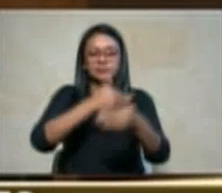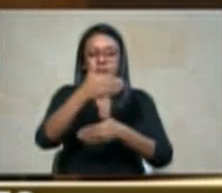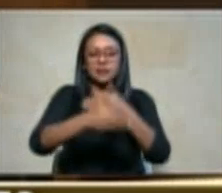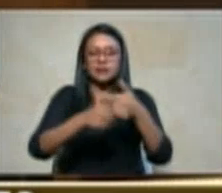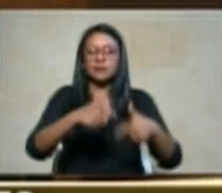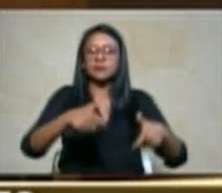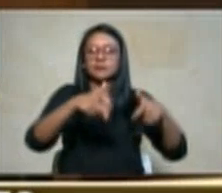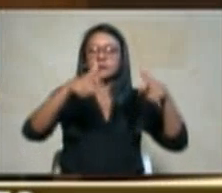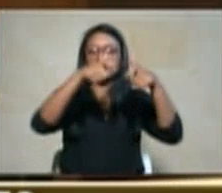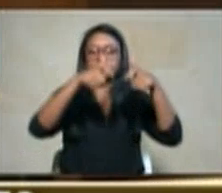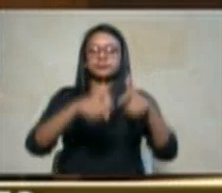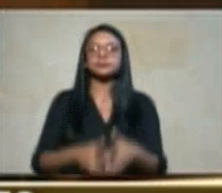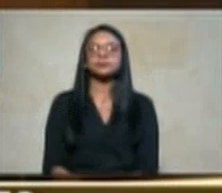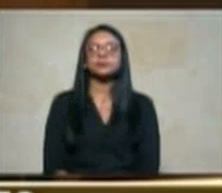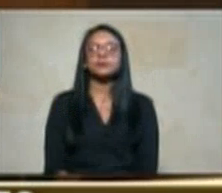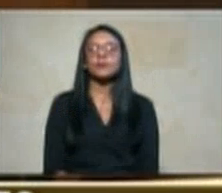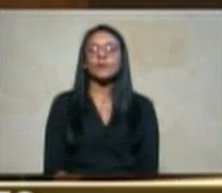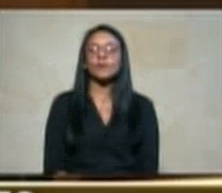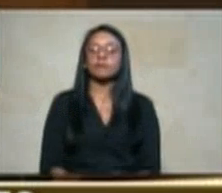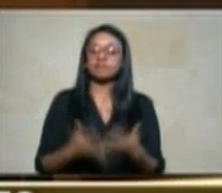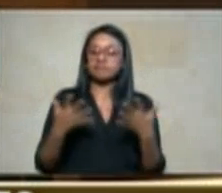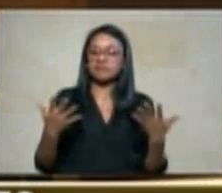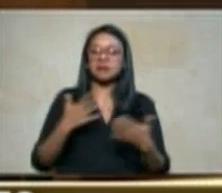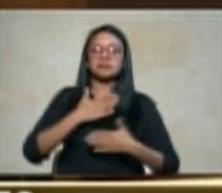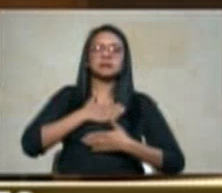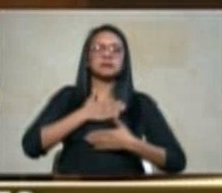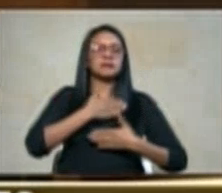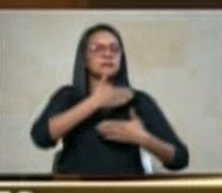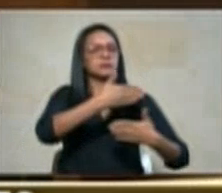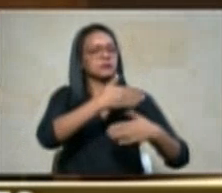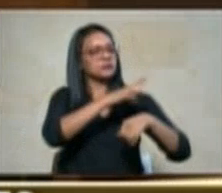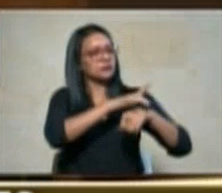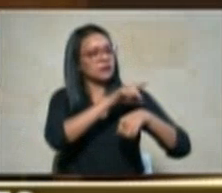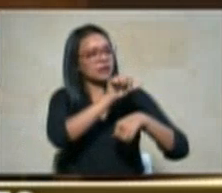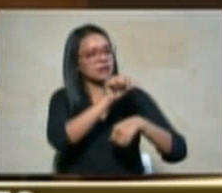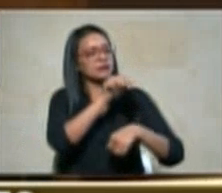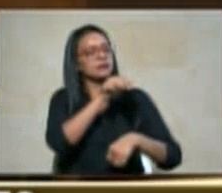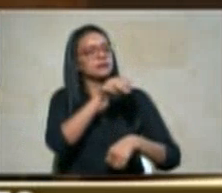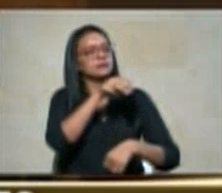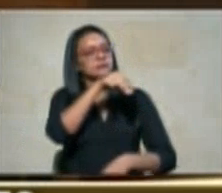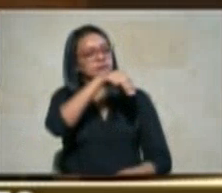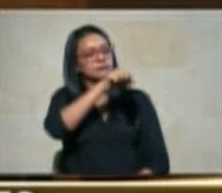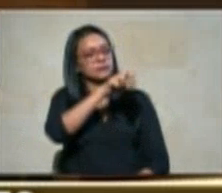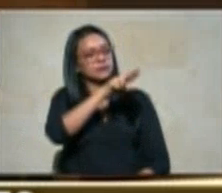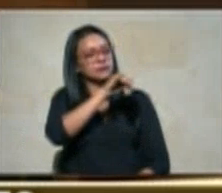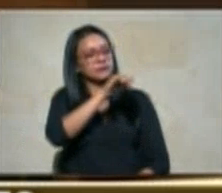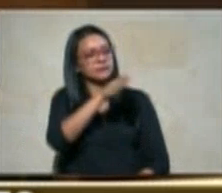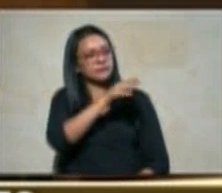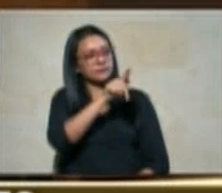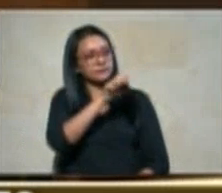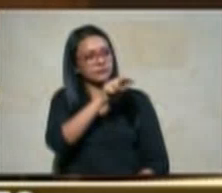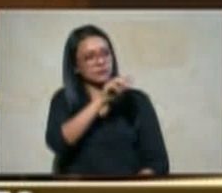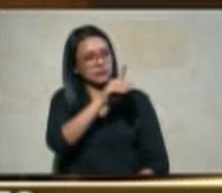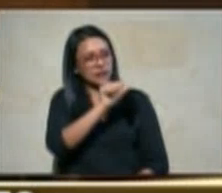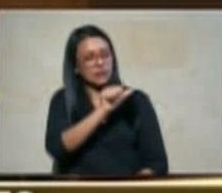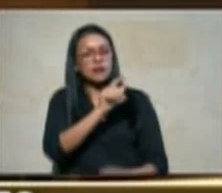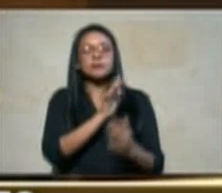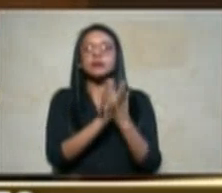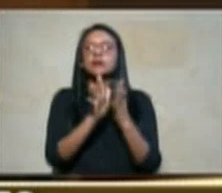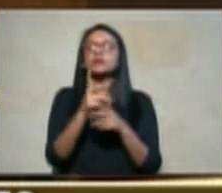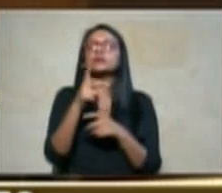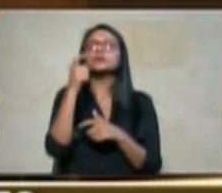el Congreso de la República. De tal manera que la felicito, doctora María Fernanda, pero quería dejar en la historia del